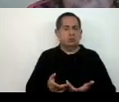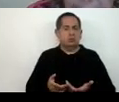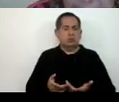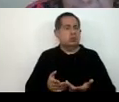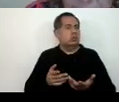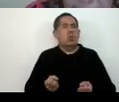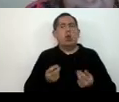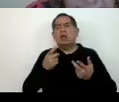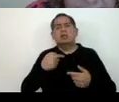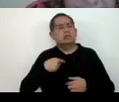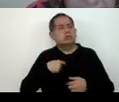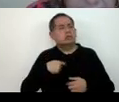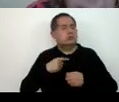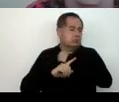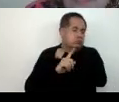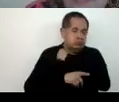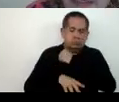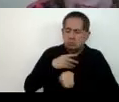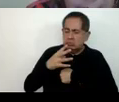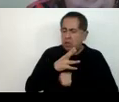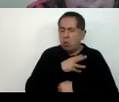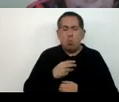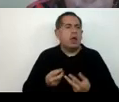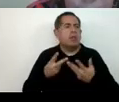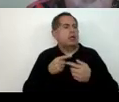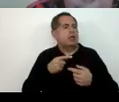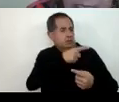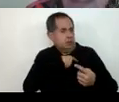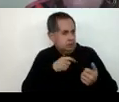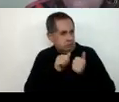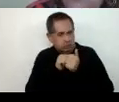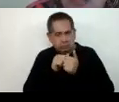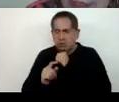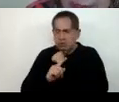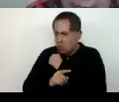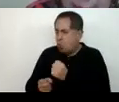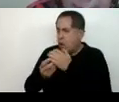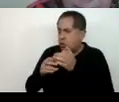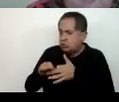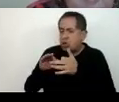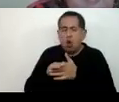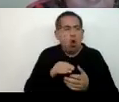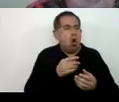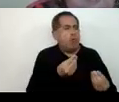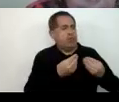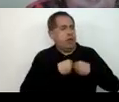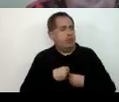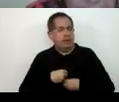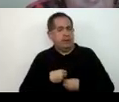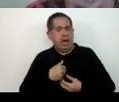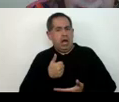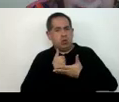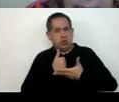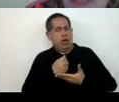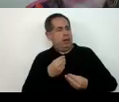sobre el ejercicio de la maternidad, la paternidad, la adopción y la reproducción asistida.